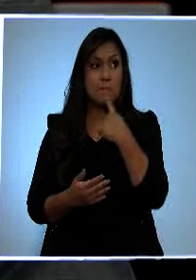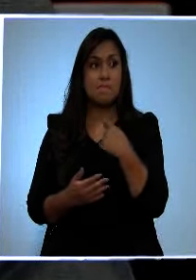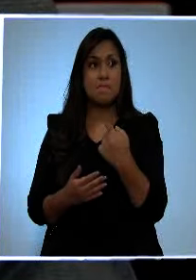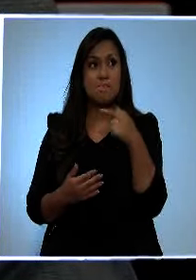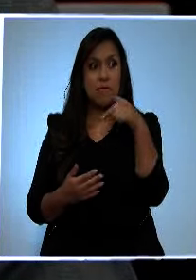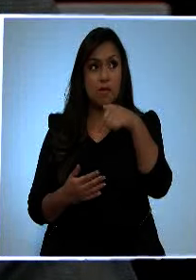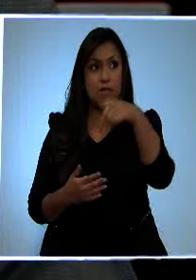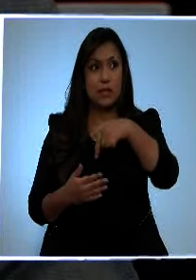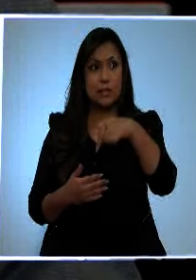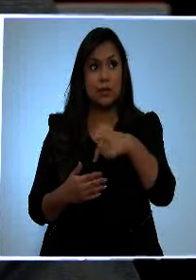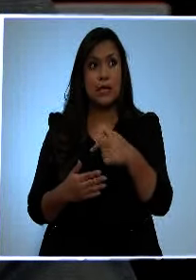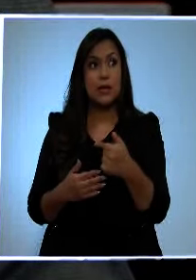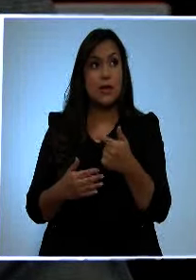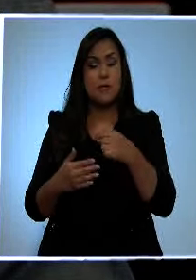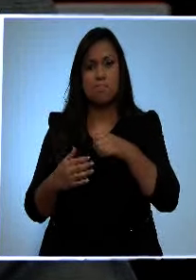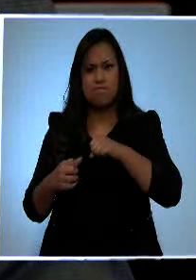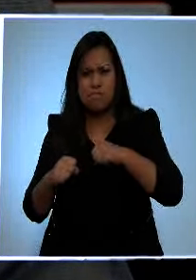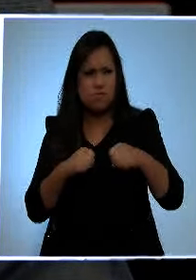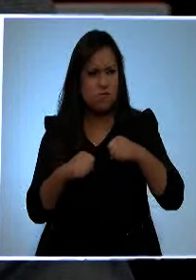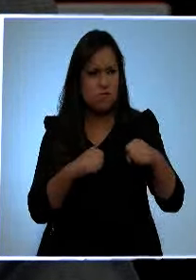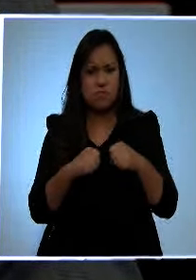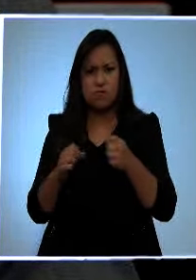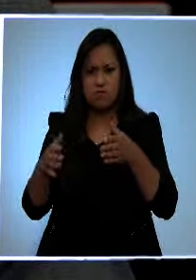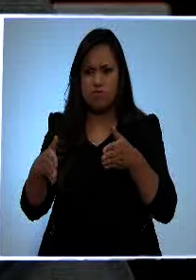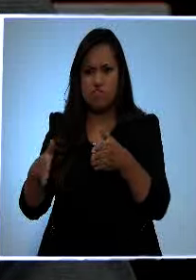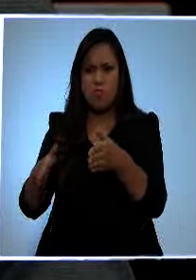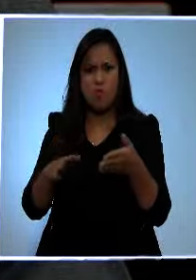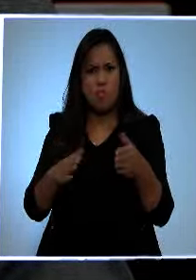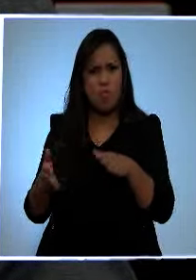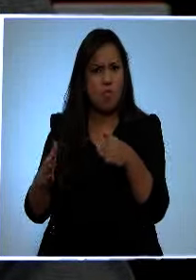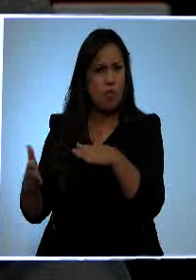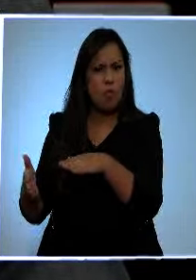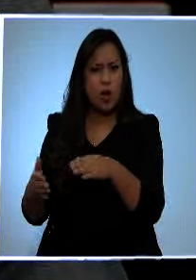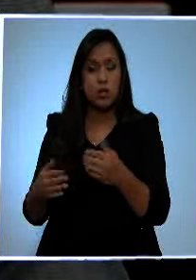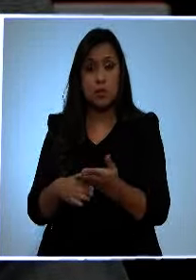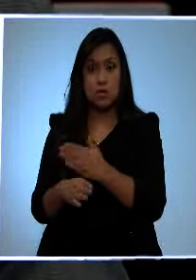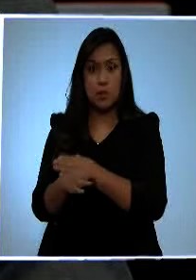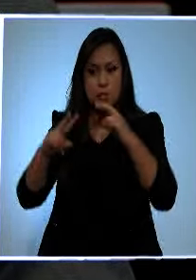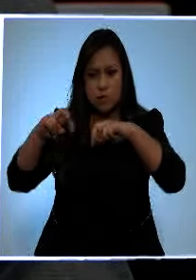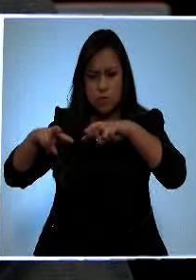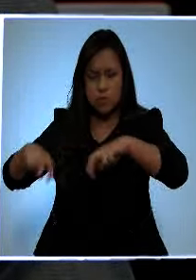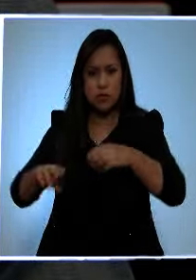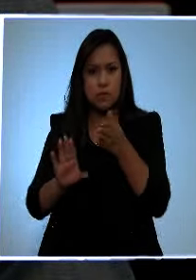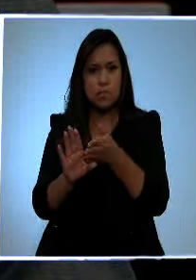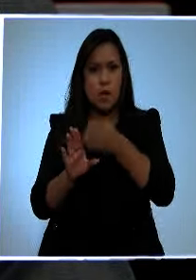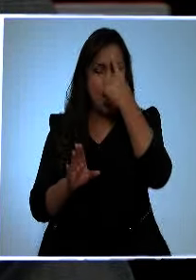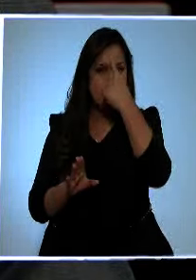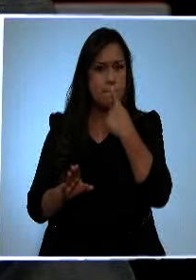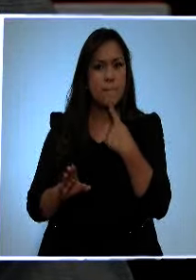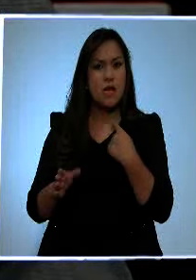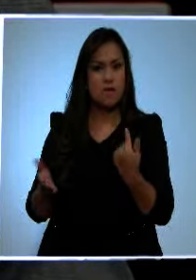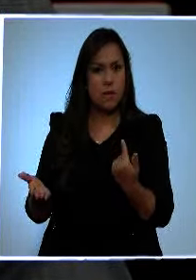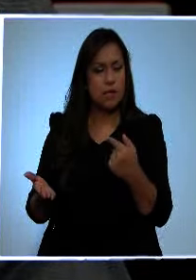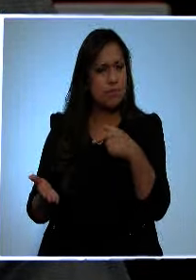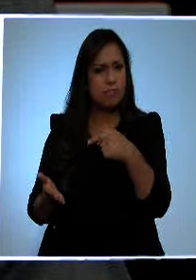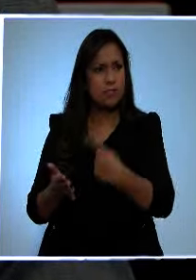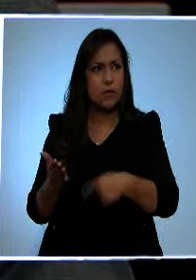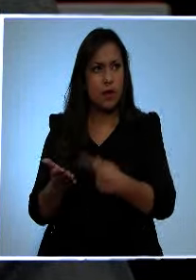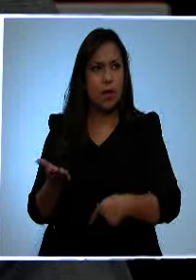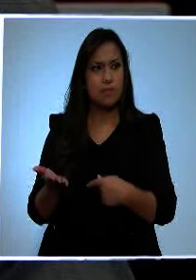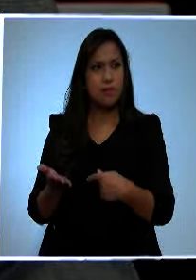canibalismo criminal autopsia psicológica o perfil psicológico de los sicarios parecen conceptos nuevos en nuestro